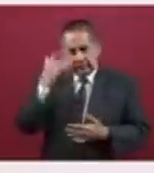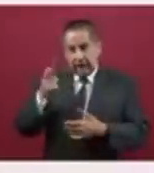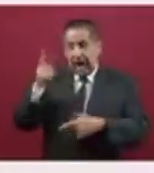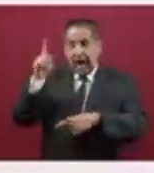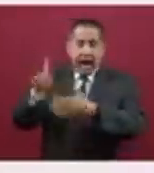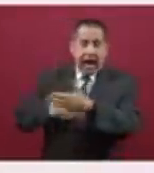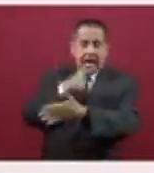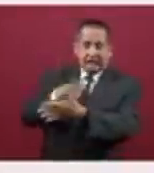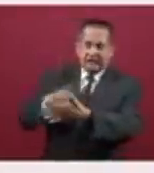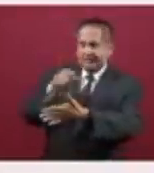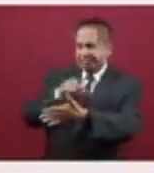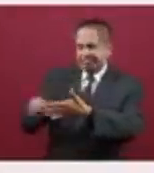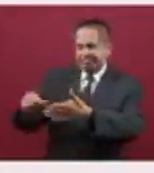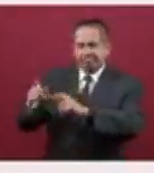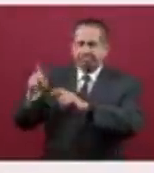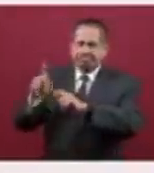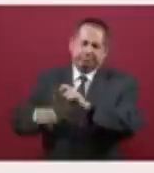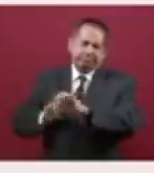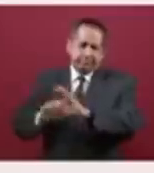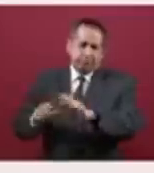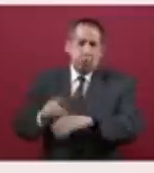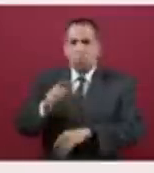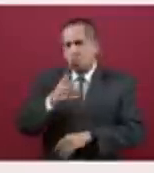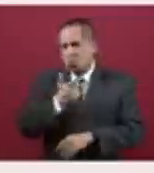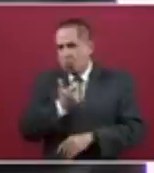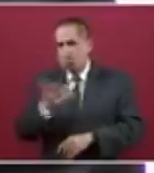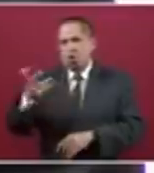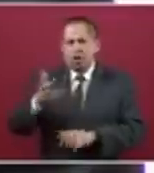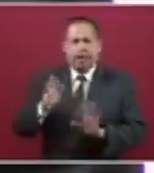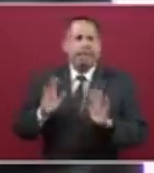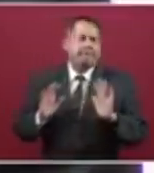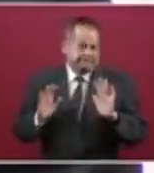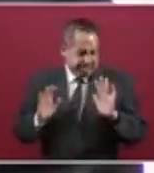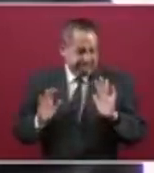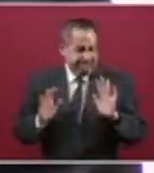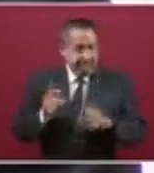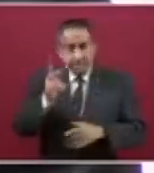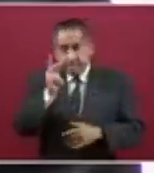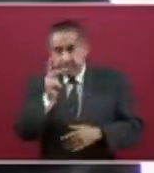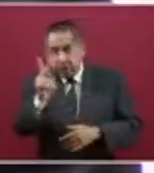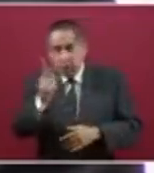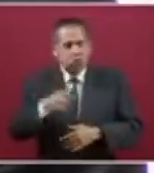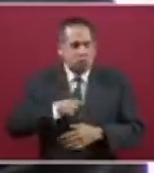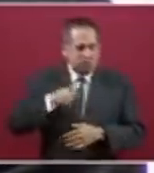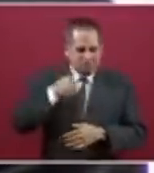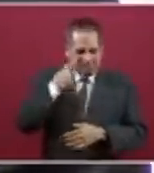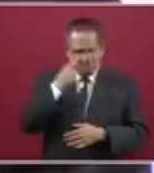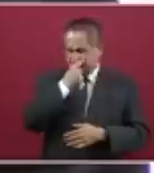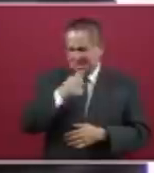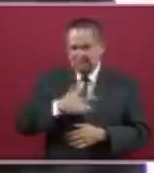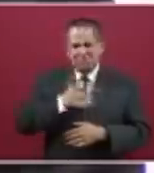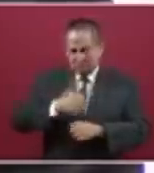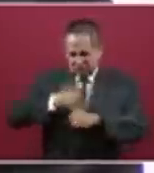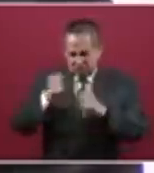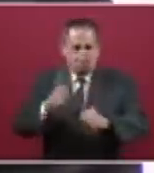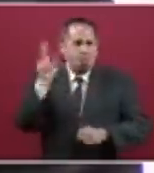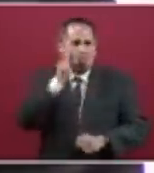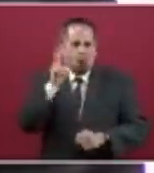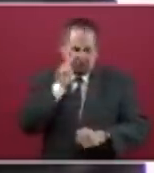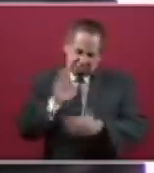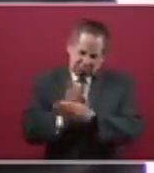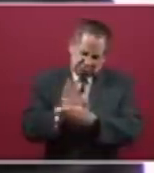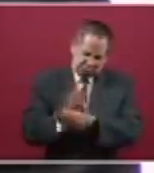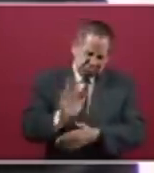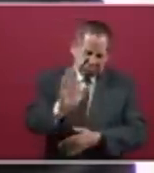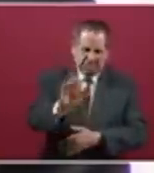cancelar esta obra, estoy convencido, lo puedo probar, de